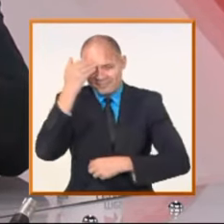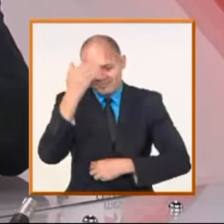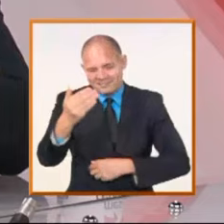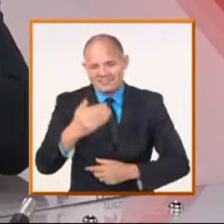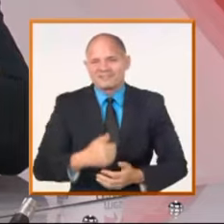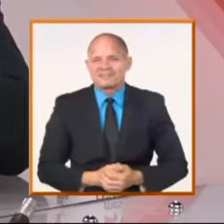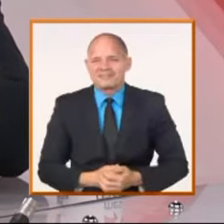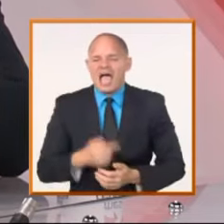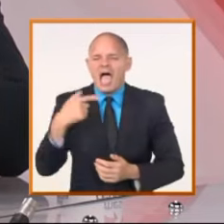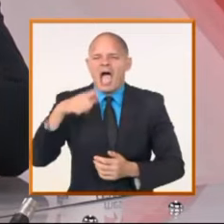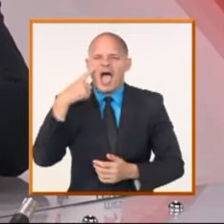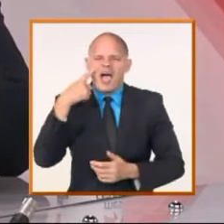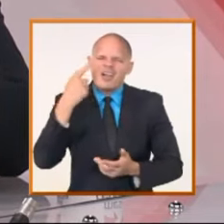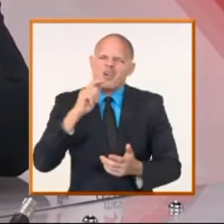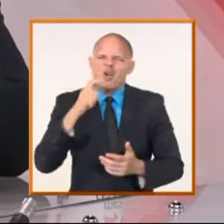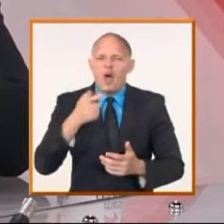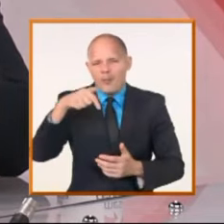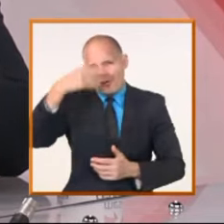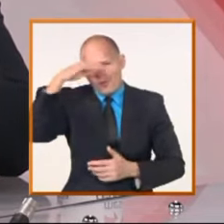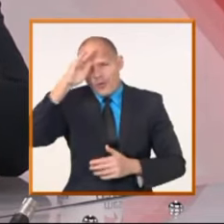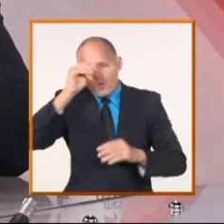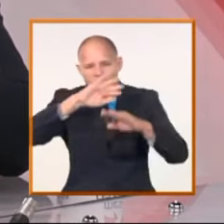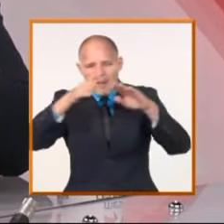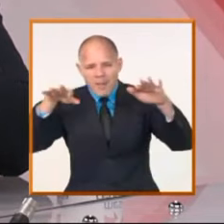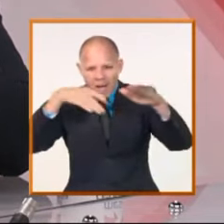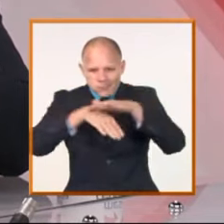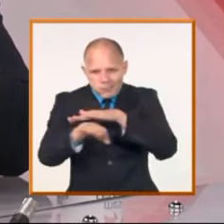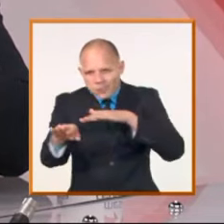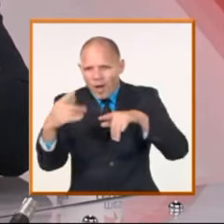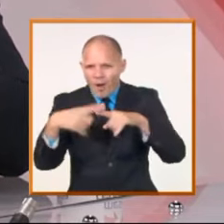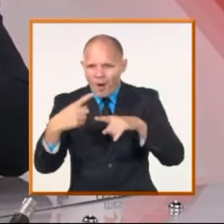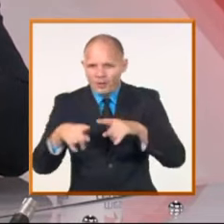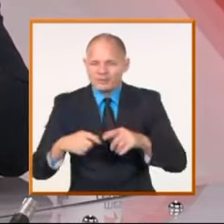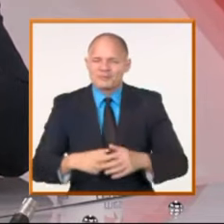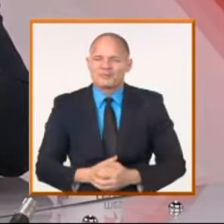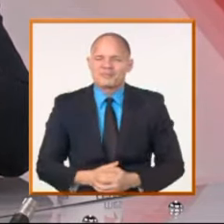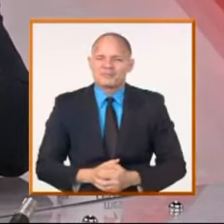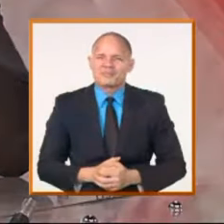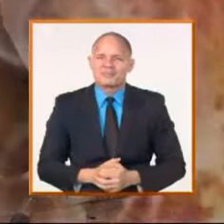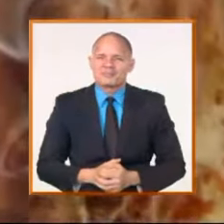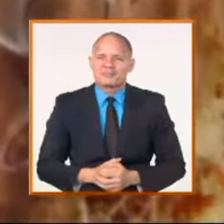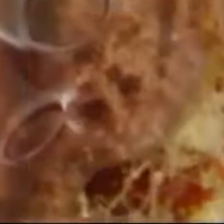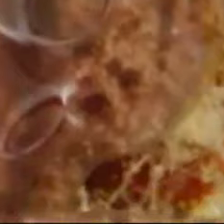de nuestro país, imágenes de nuestros fondos marinos. Así me despido y nos vemos en una próxima ocasión.